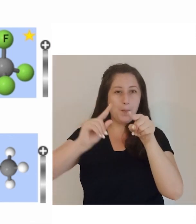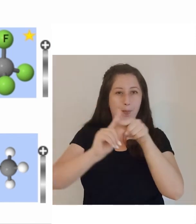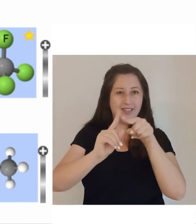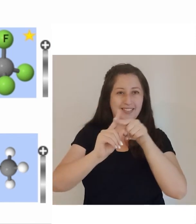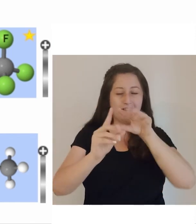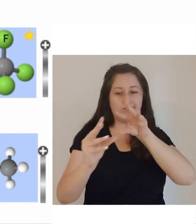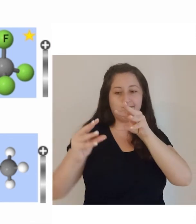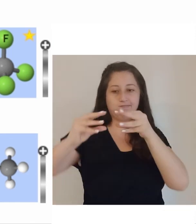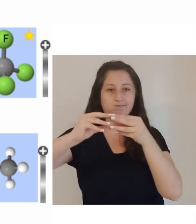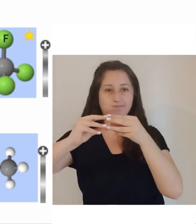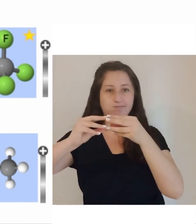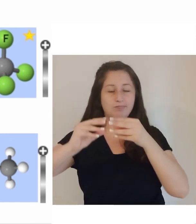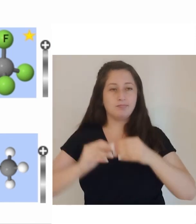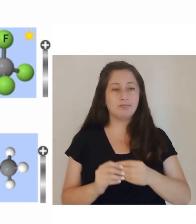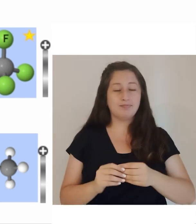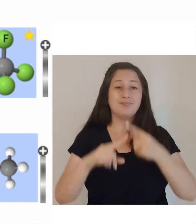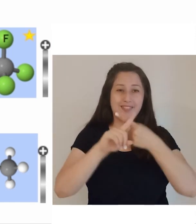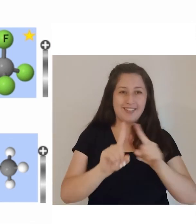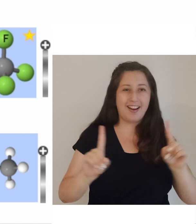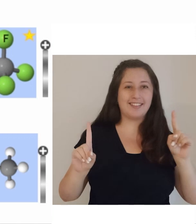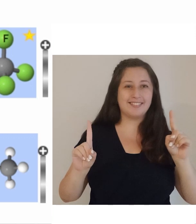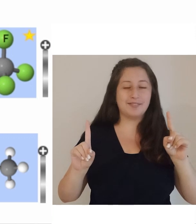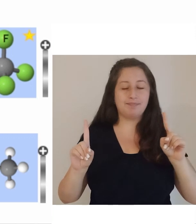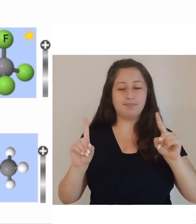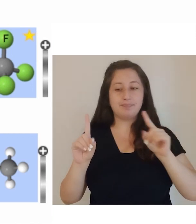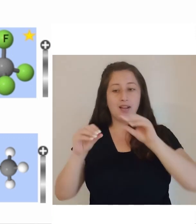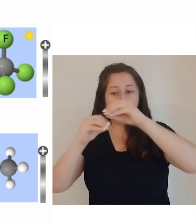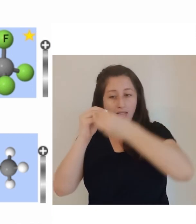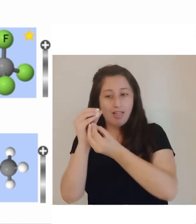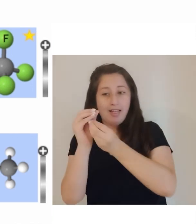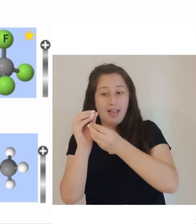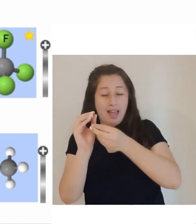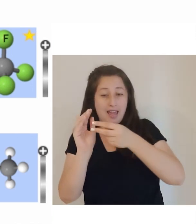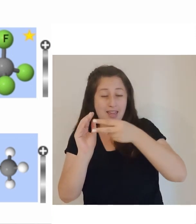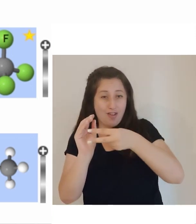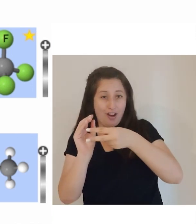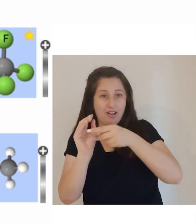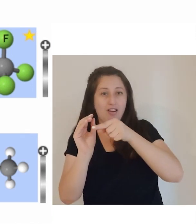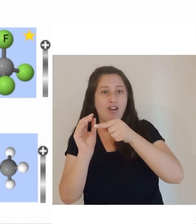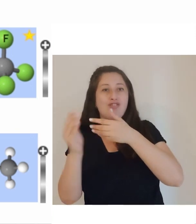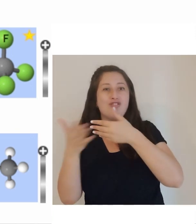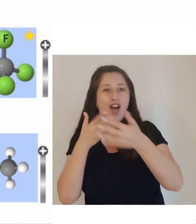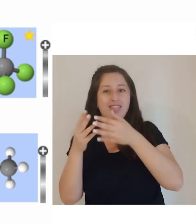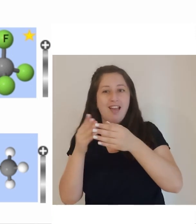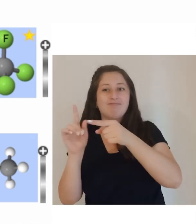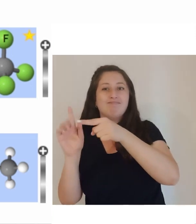contrario, el extremo donde están los átomos de hidrógeno se orienta a la placa